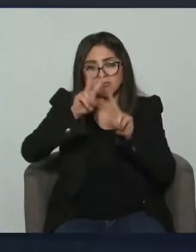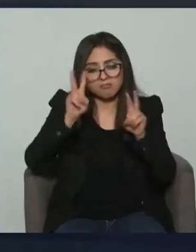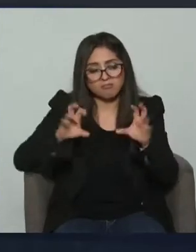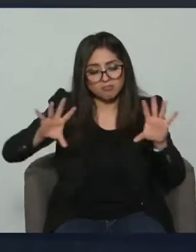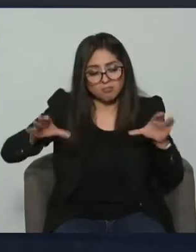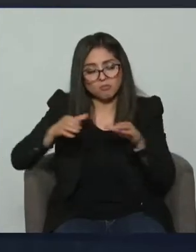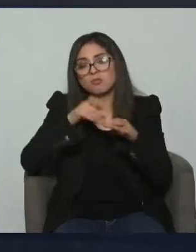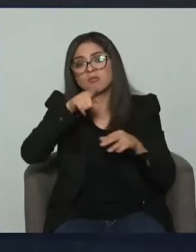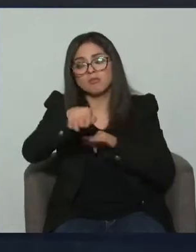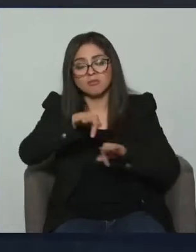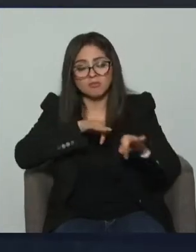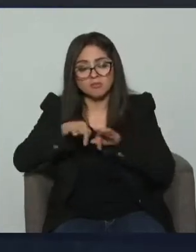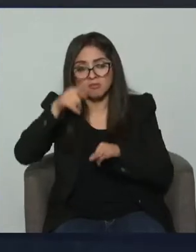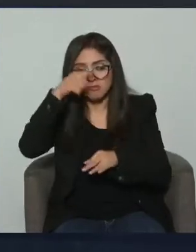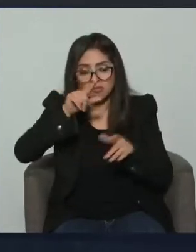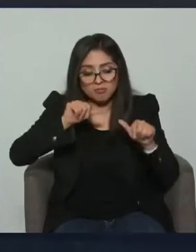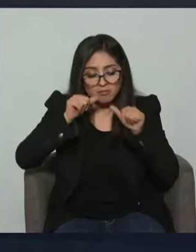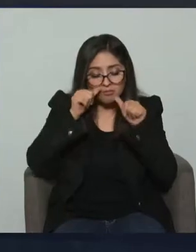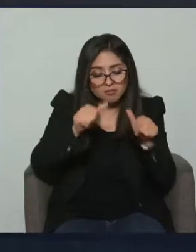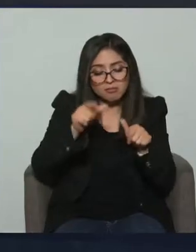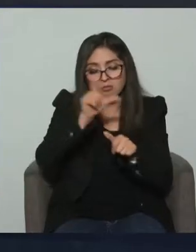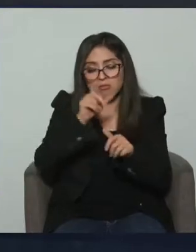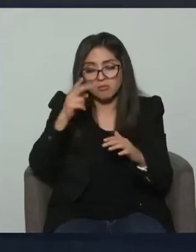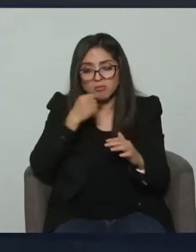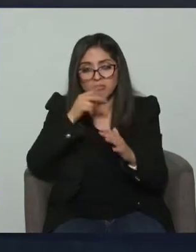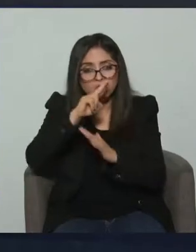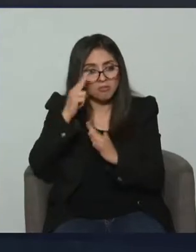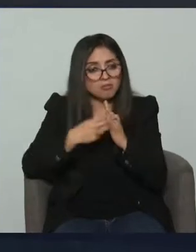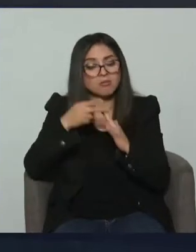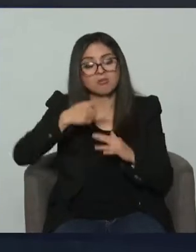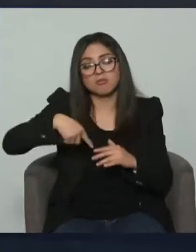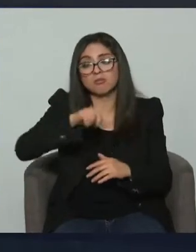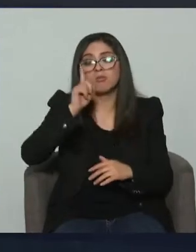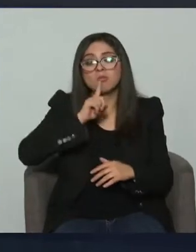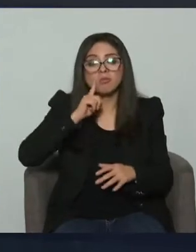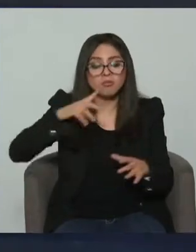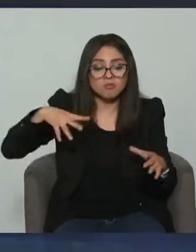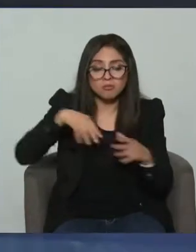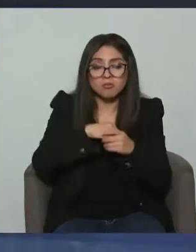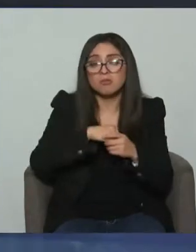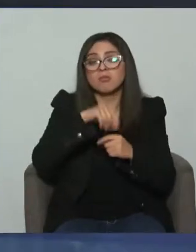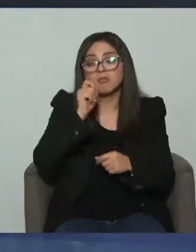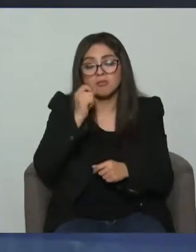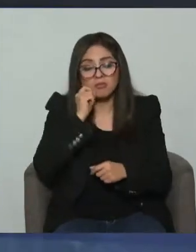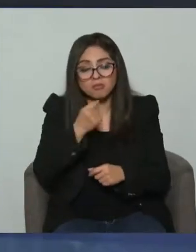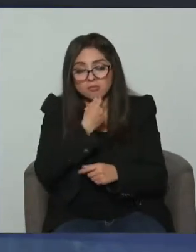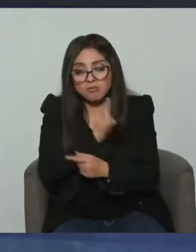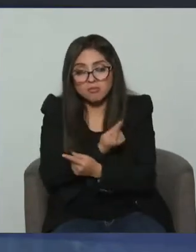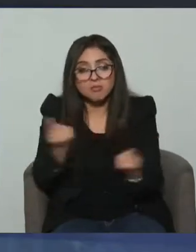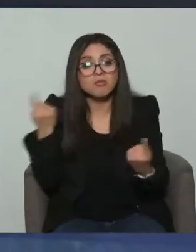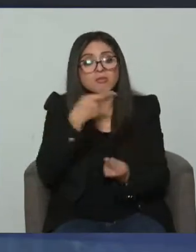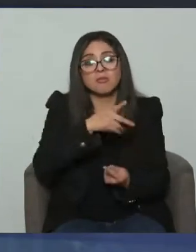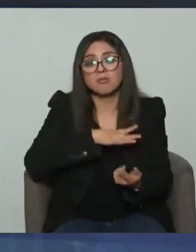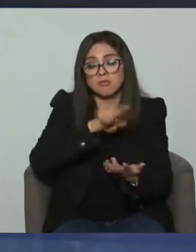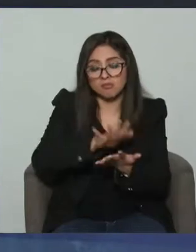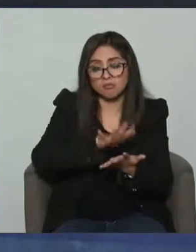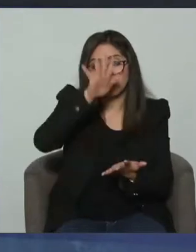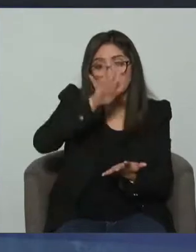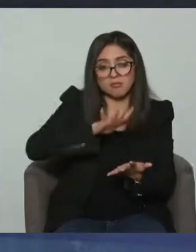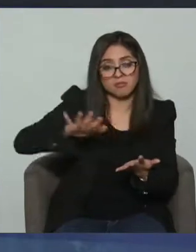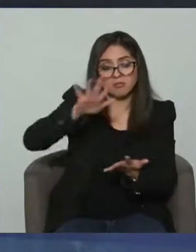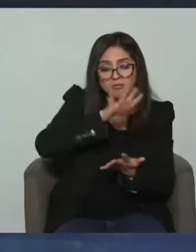los anteriores expresidentes y que no lo van a reconocer. Incluso lo vimos este fin de semana en el Twitter del expresidente Felipe